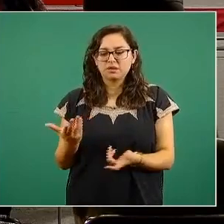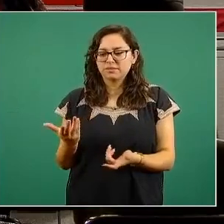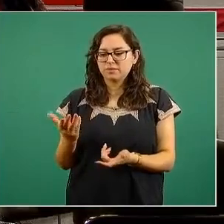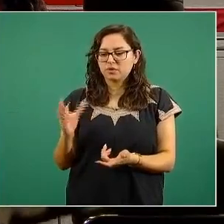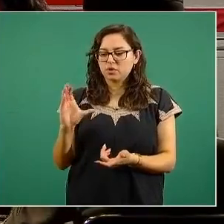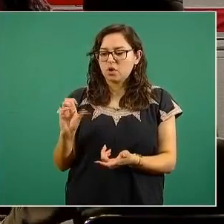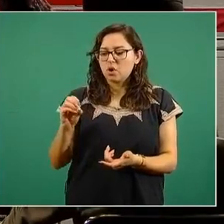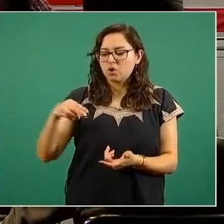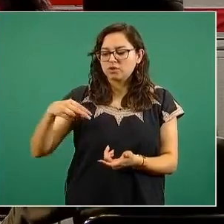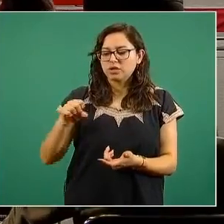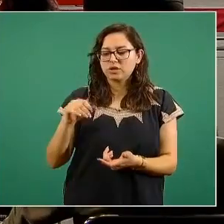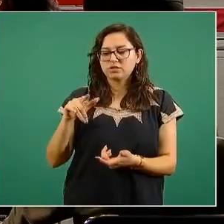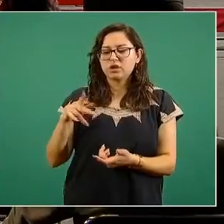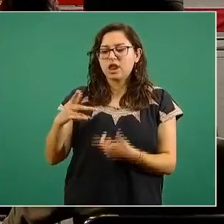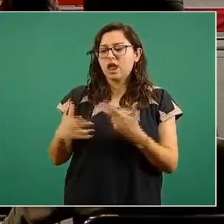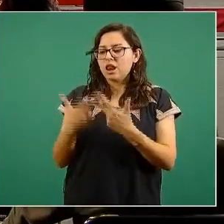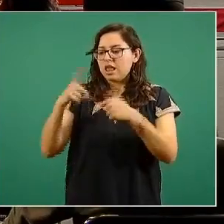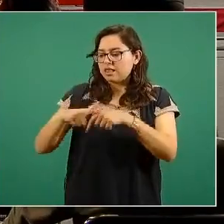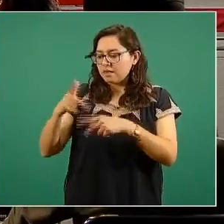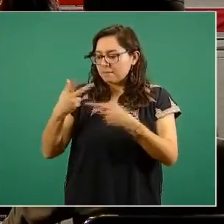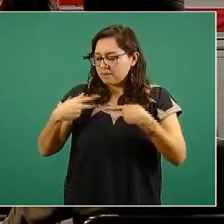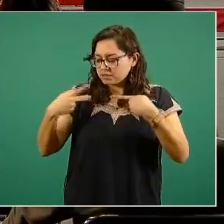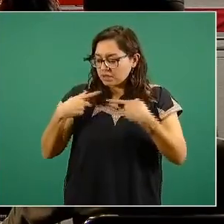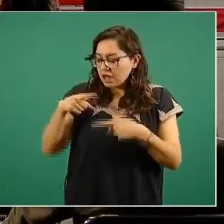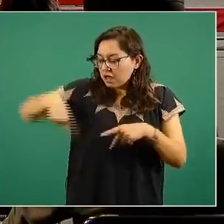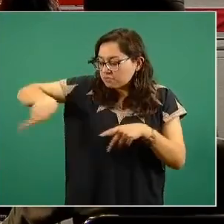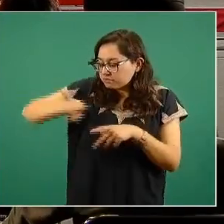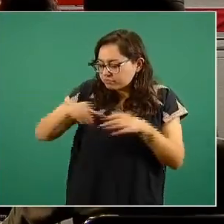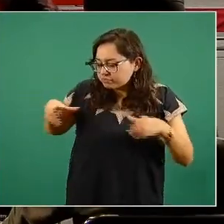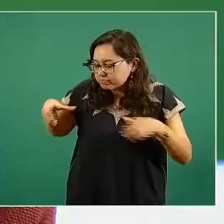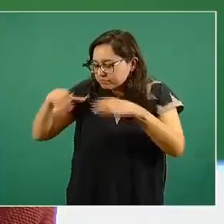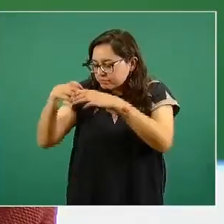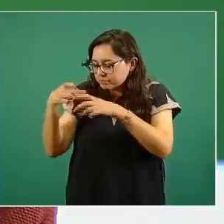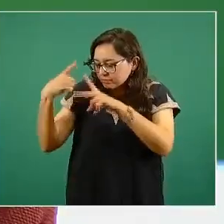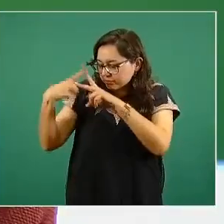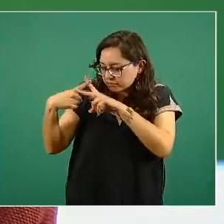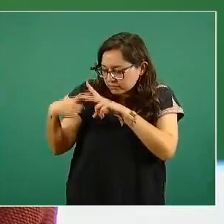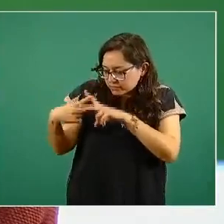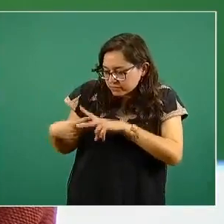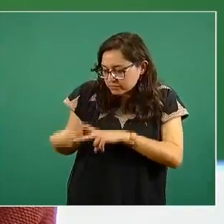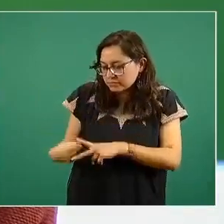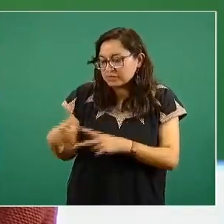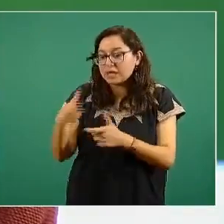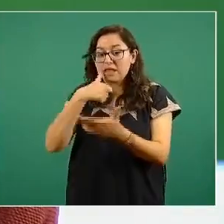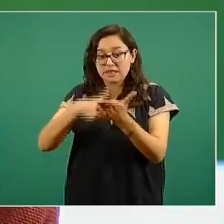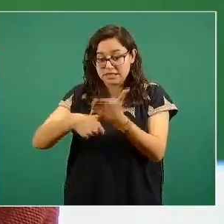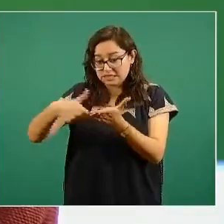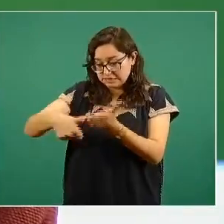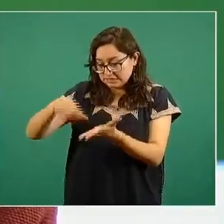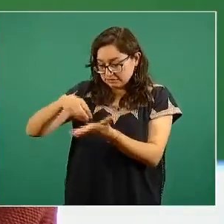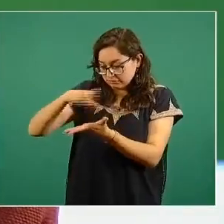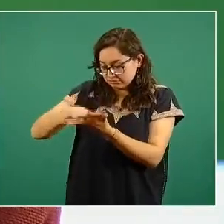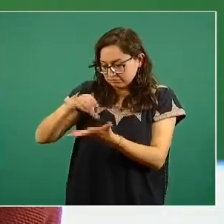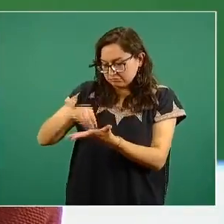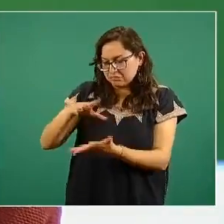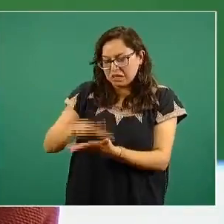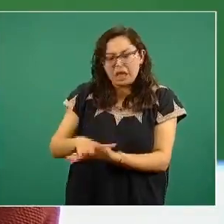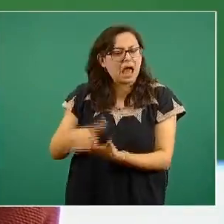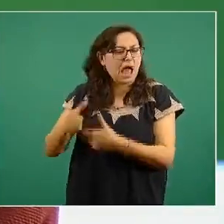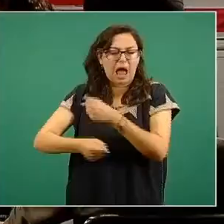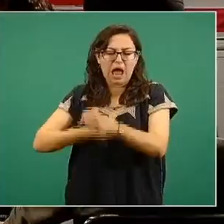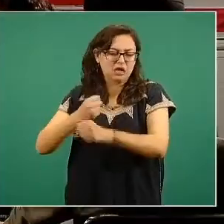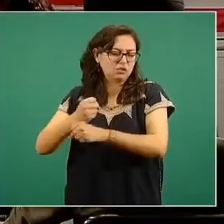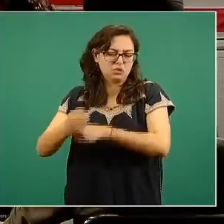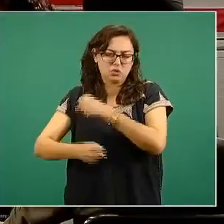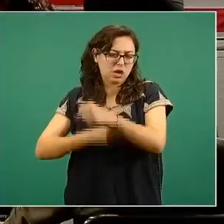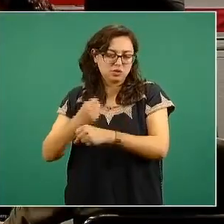adscrito a la Secretaría de Gobernación y que coordina a los registros civiles de las entidades federativas.